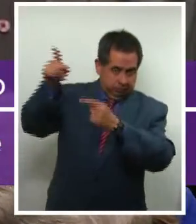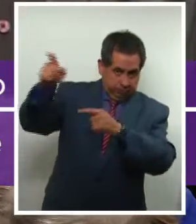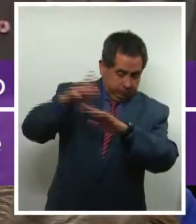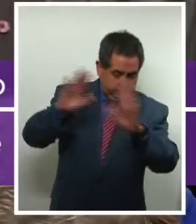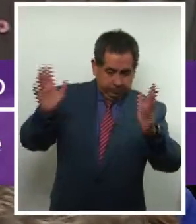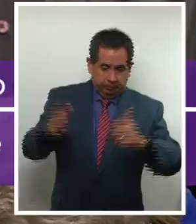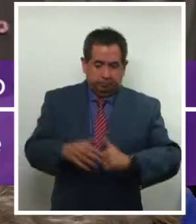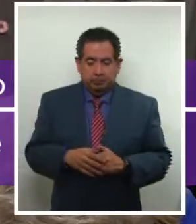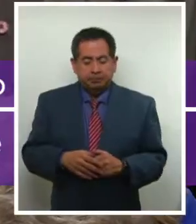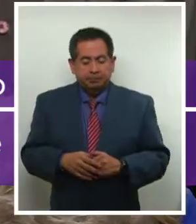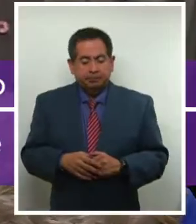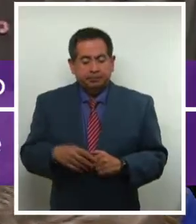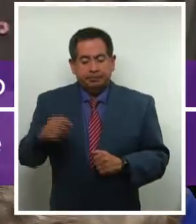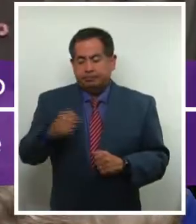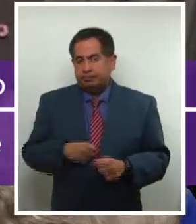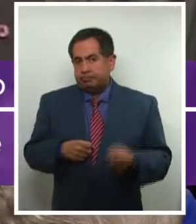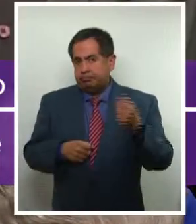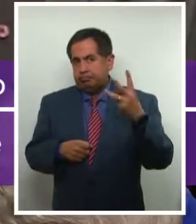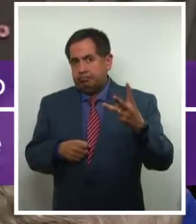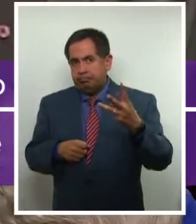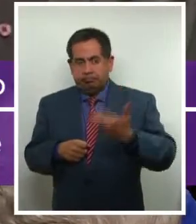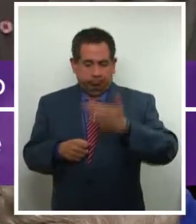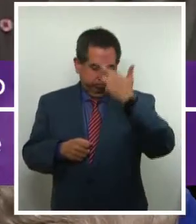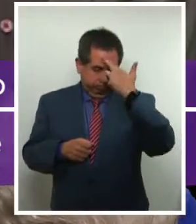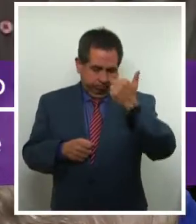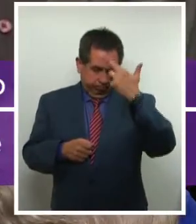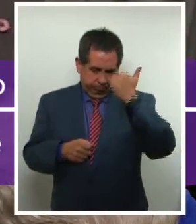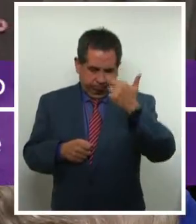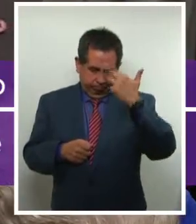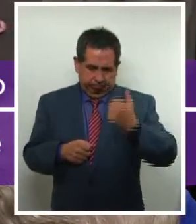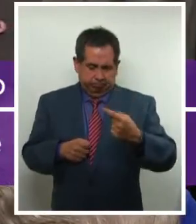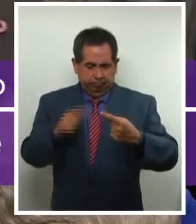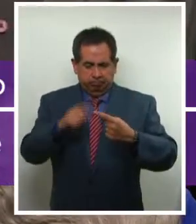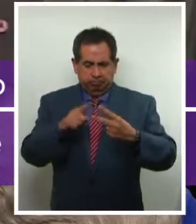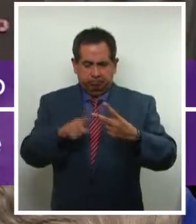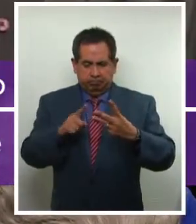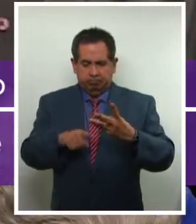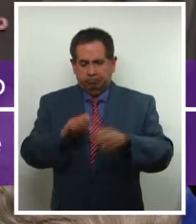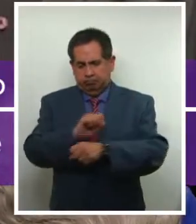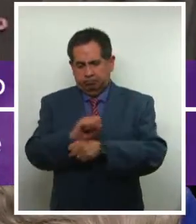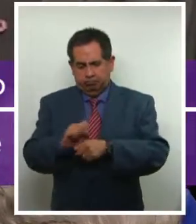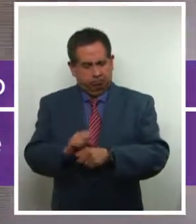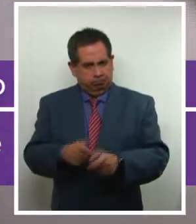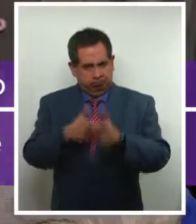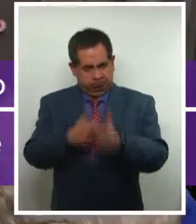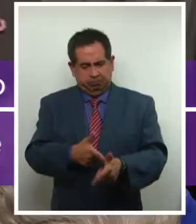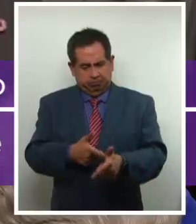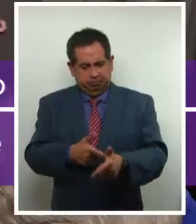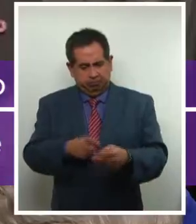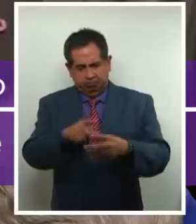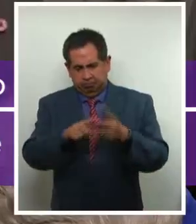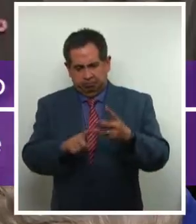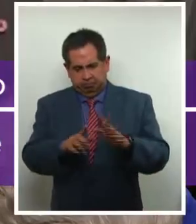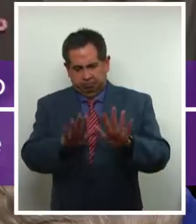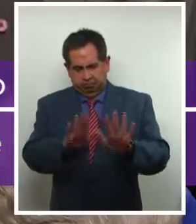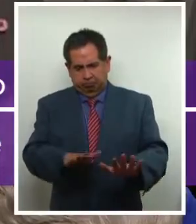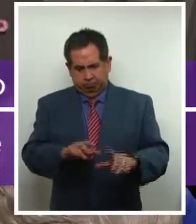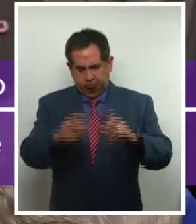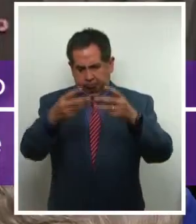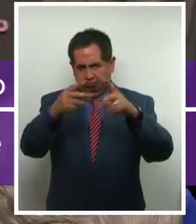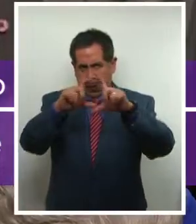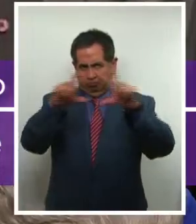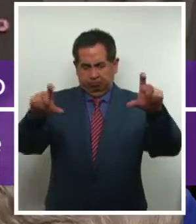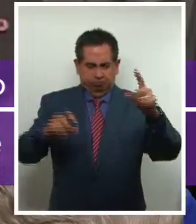Yo, por 3 razones muy sencillas, presidente, sostengo el plan.